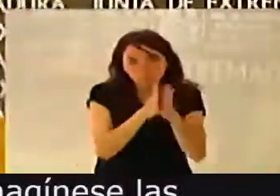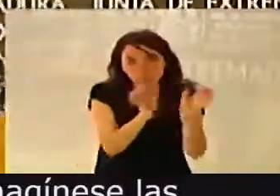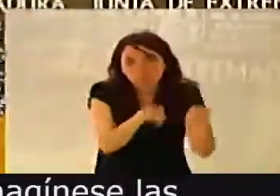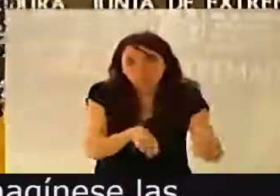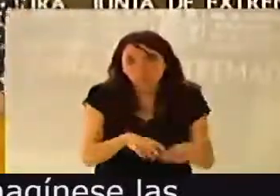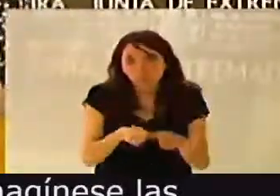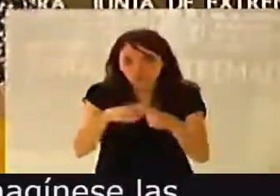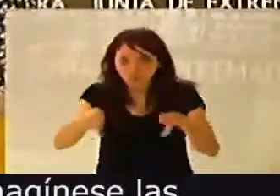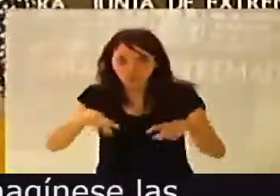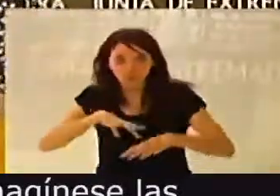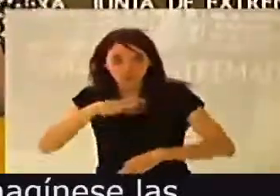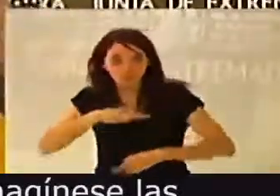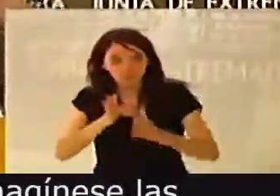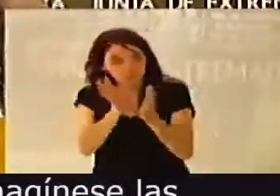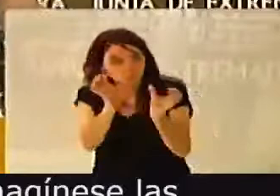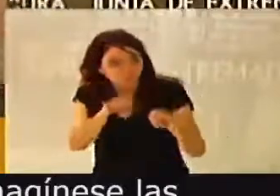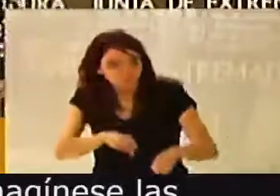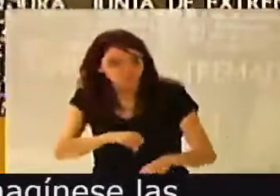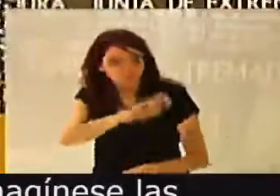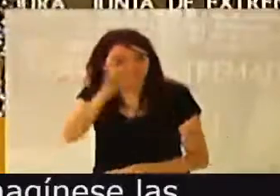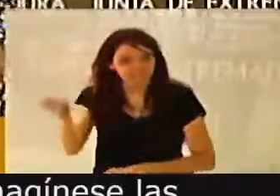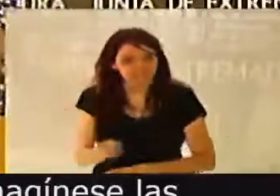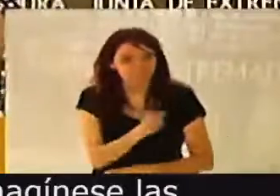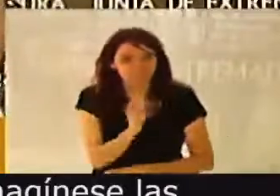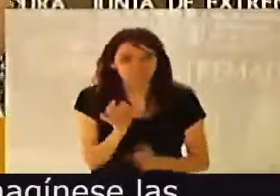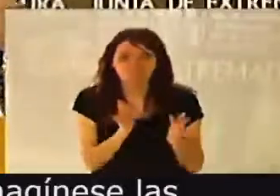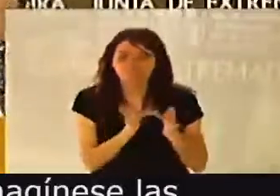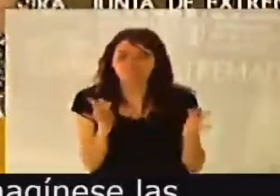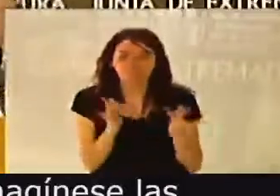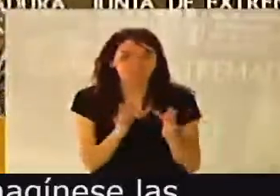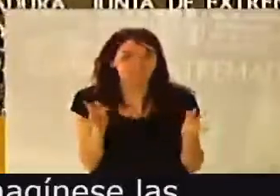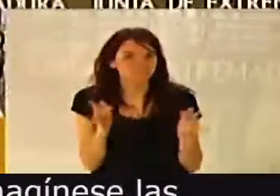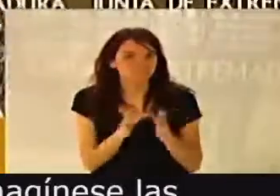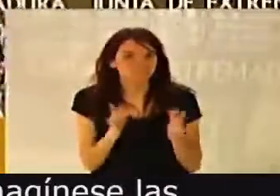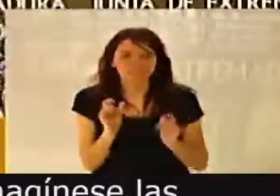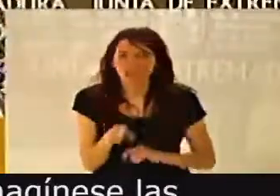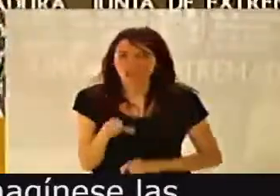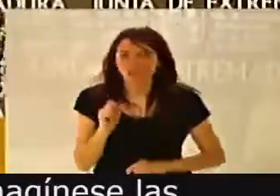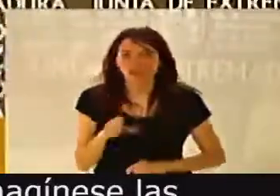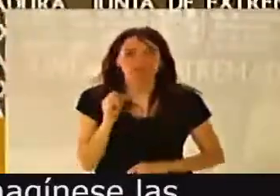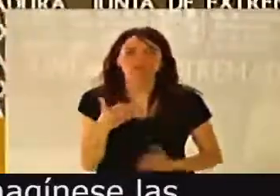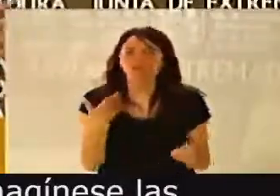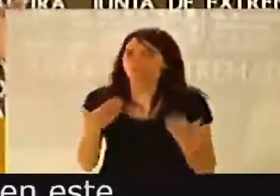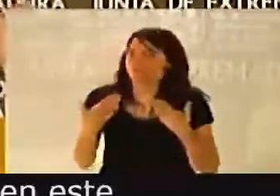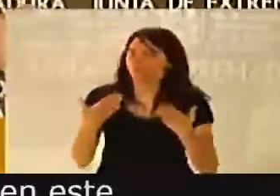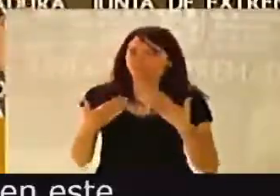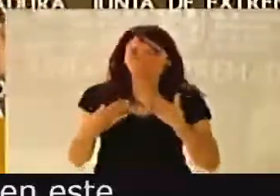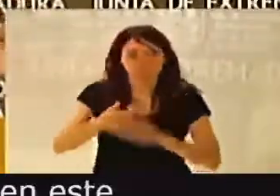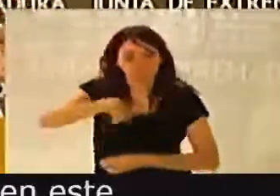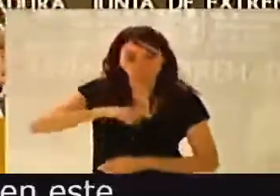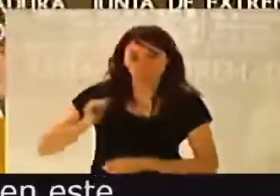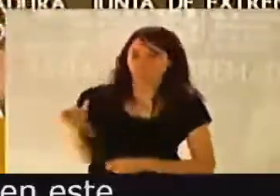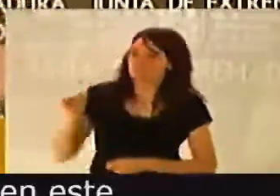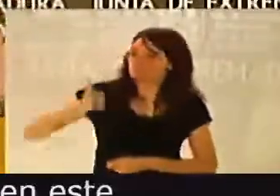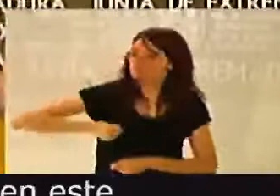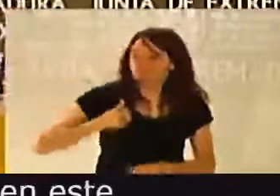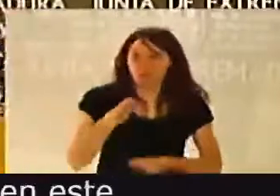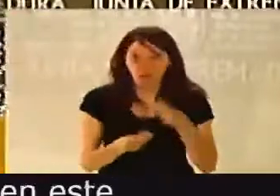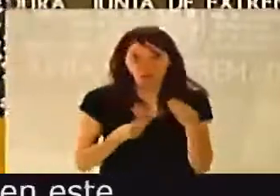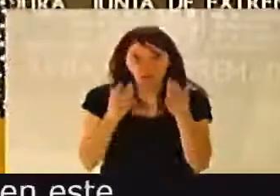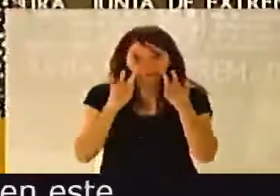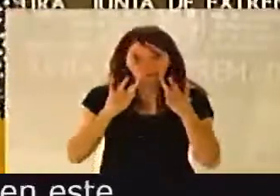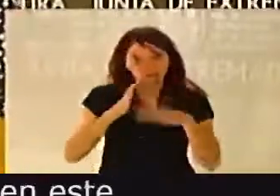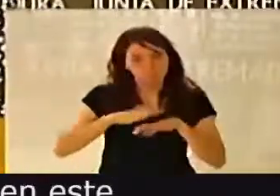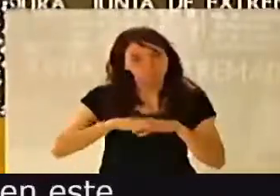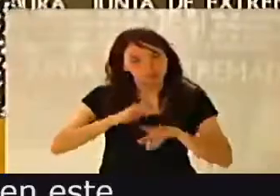diálogo civil, en este permanente instrumento de diálogo que hemos reforzado en todo este tiempo para tomar las decisiones,